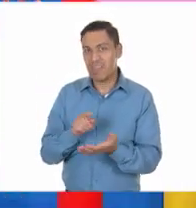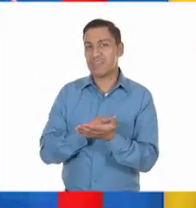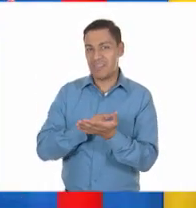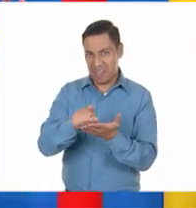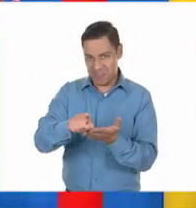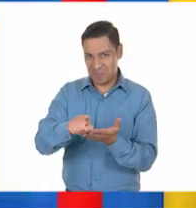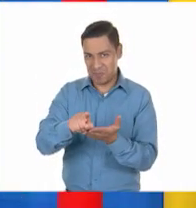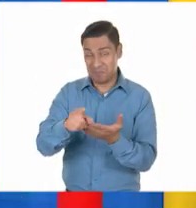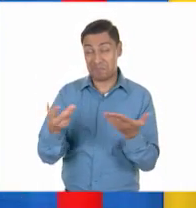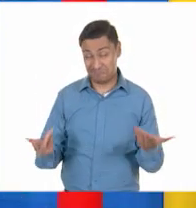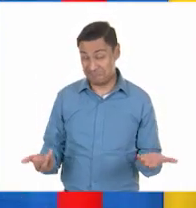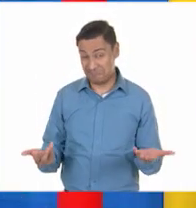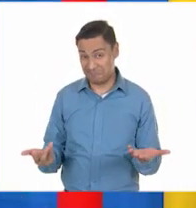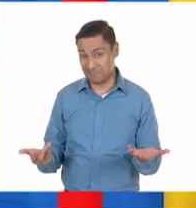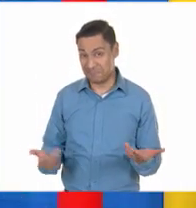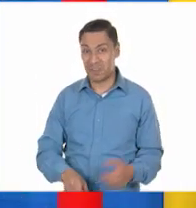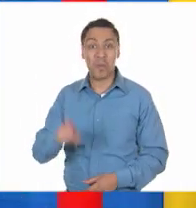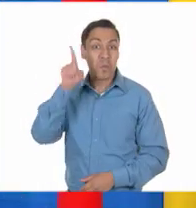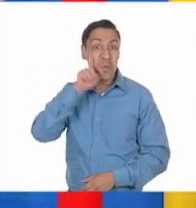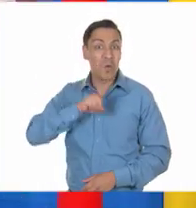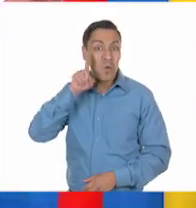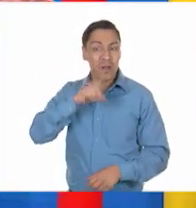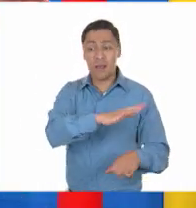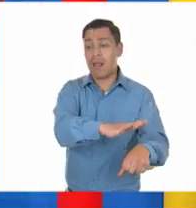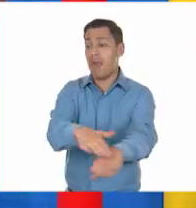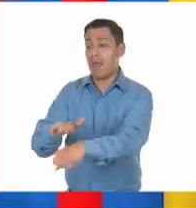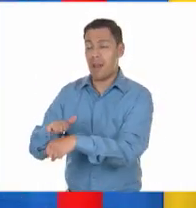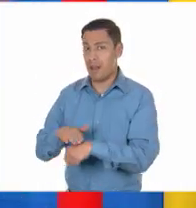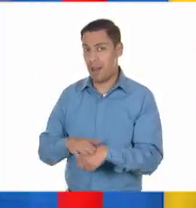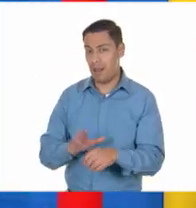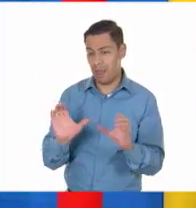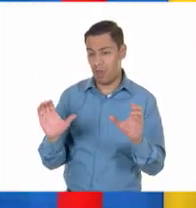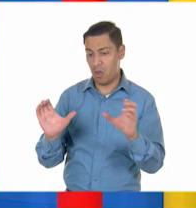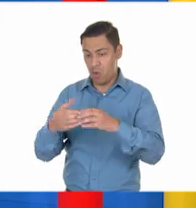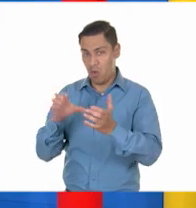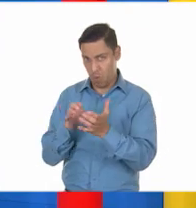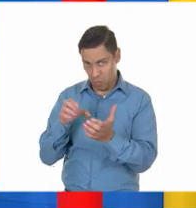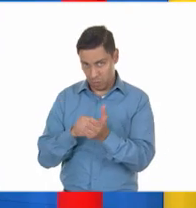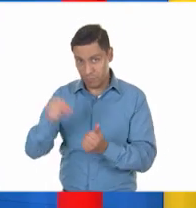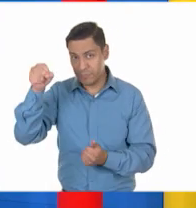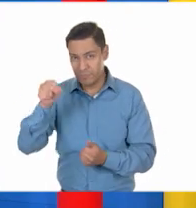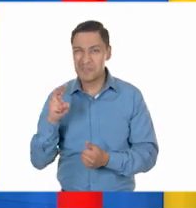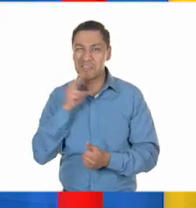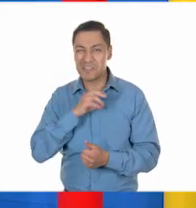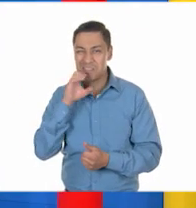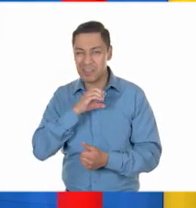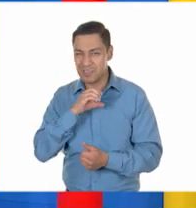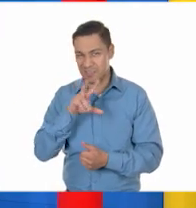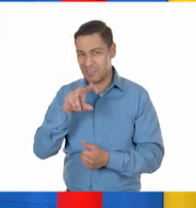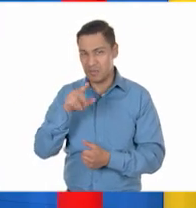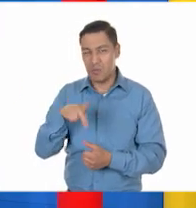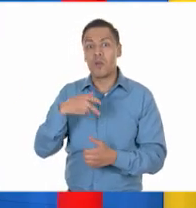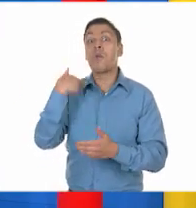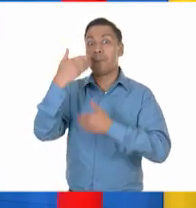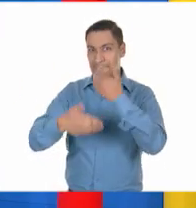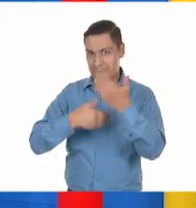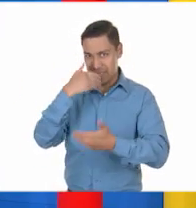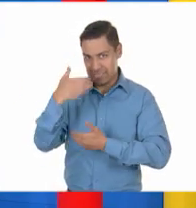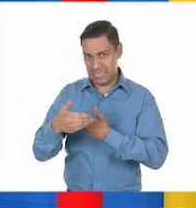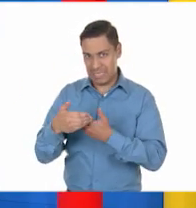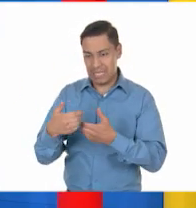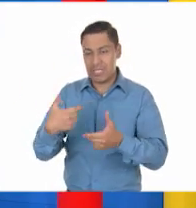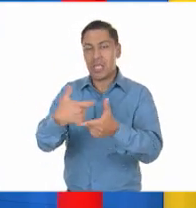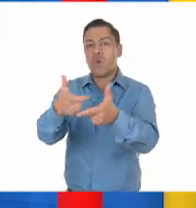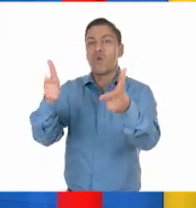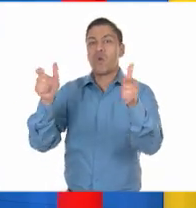Como ven, aunque no hubo mujeres convocadas al Congreso Constituyente de Carranza, gracias a que ellas mismas crearon sus propios